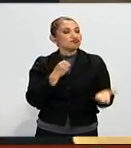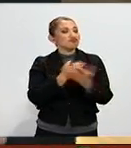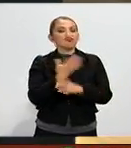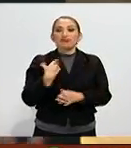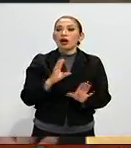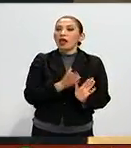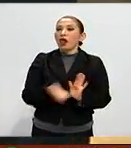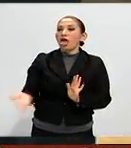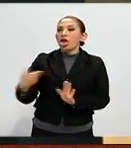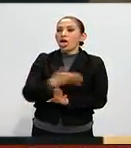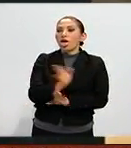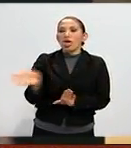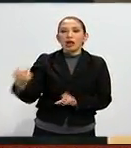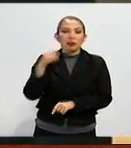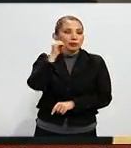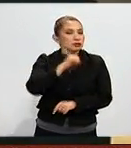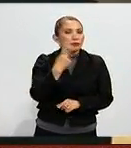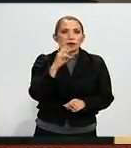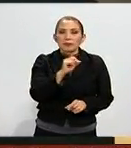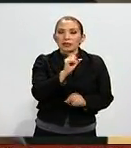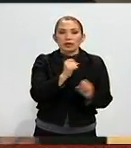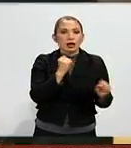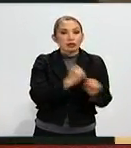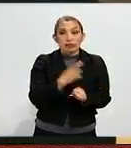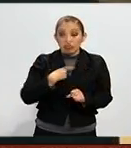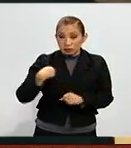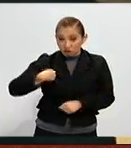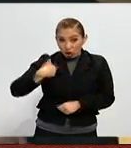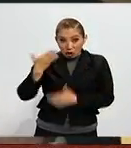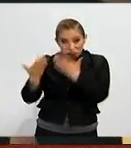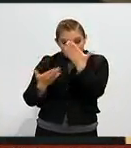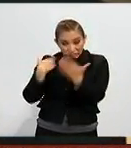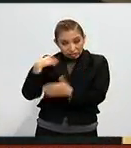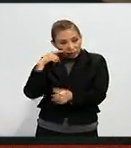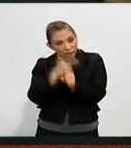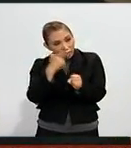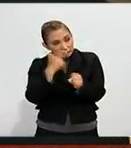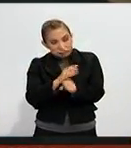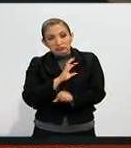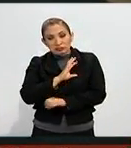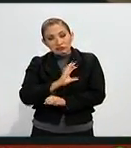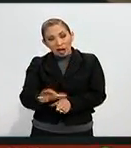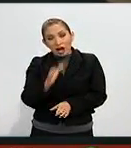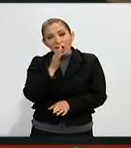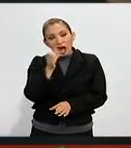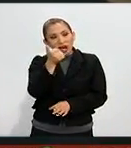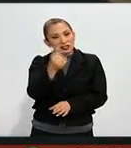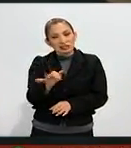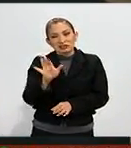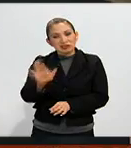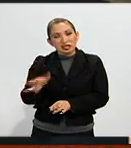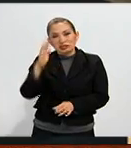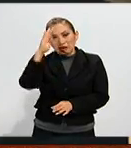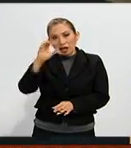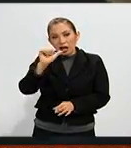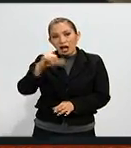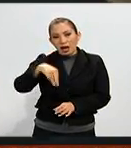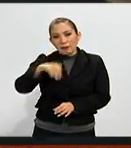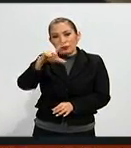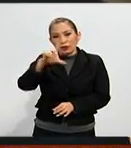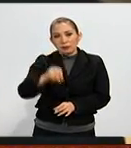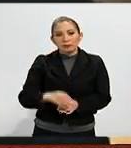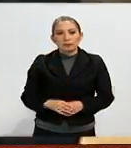por la tangente como lo ha hecho durante 20 años. Desde que yo era estudiante ya contestaba de esa manera el señor López